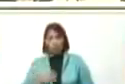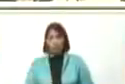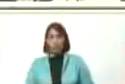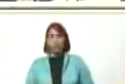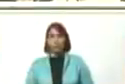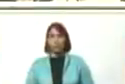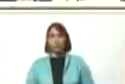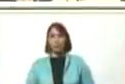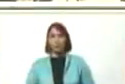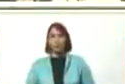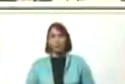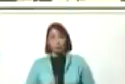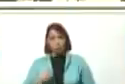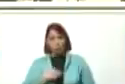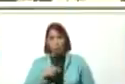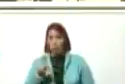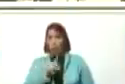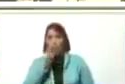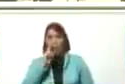Uno no ve